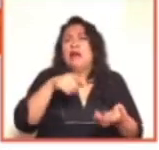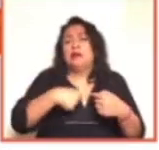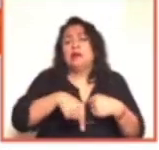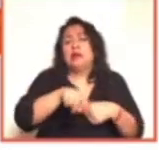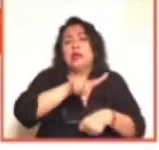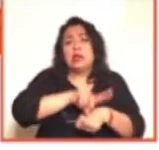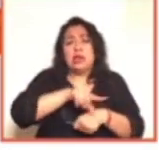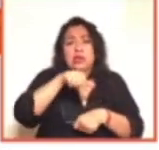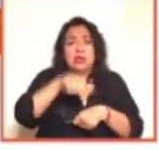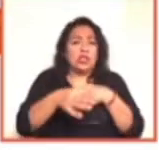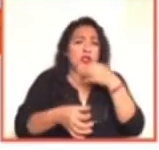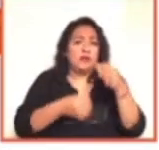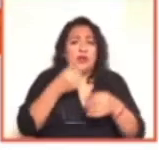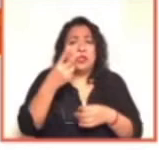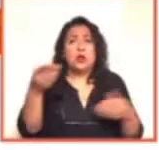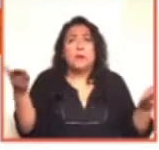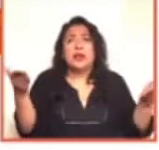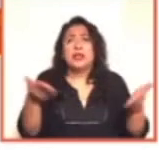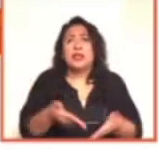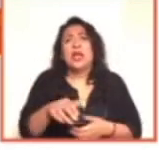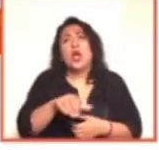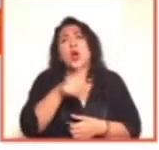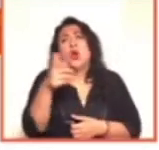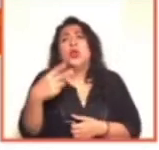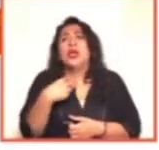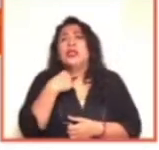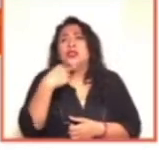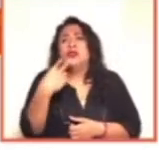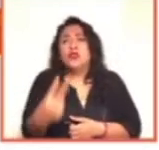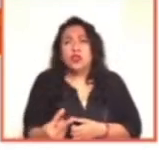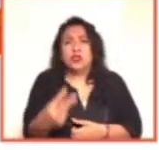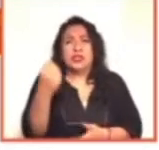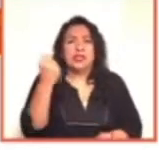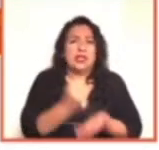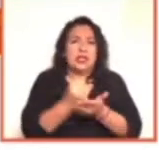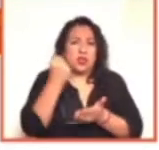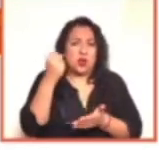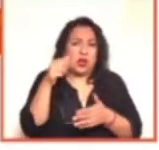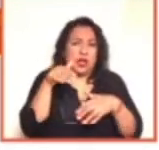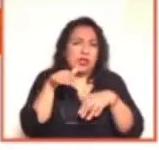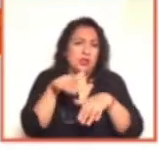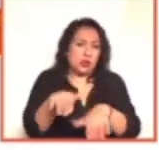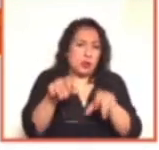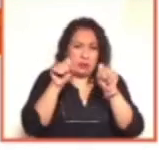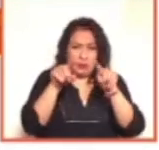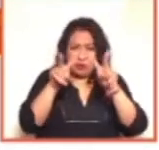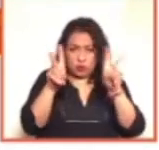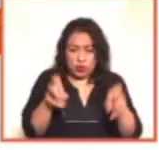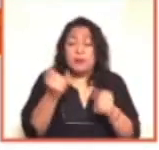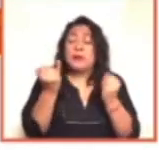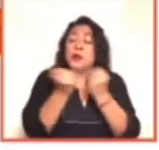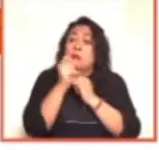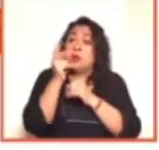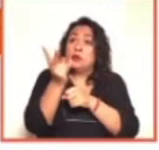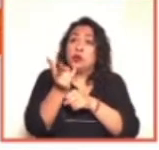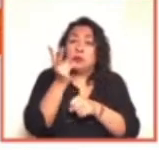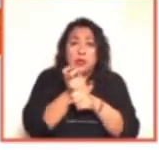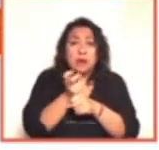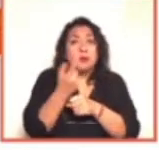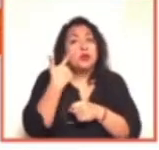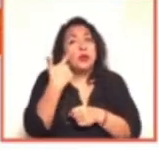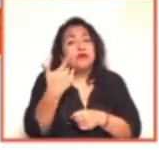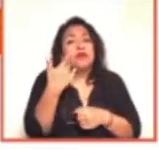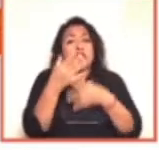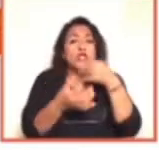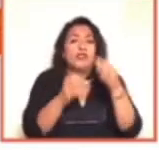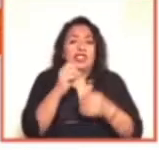Noticias 22. Presentaremos otras voces de editoriales al respecto y también los invitamos a que entren al portal Noticias 22